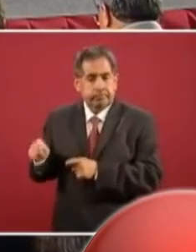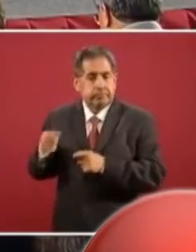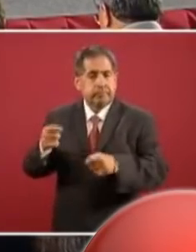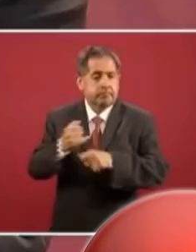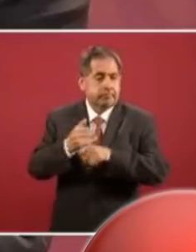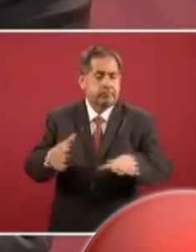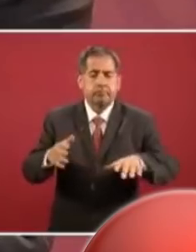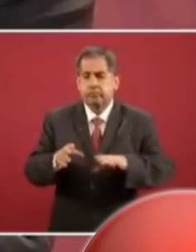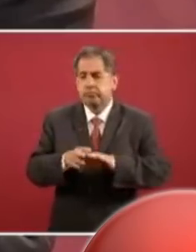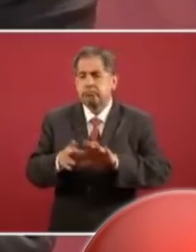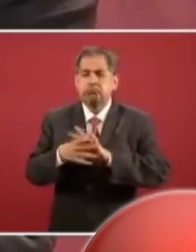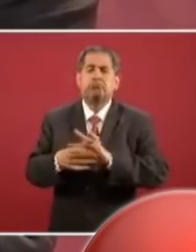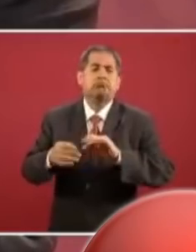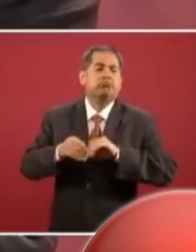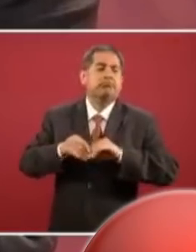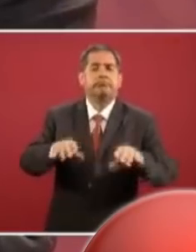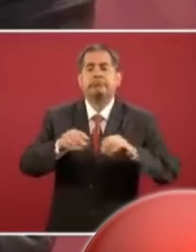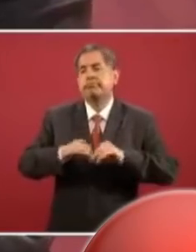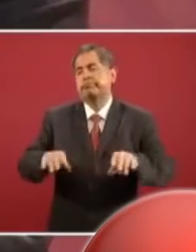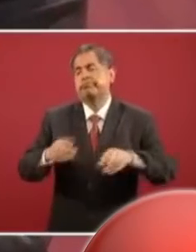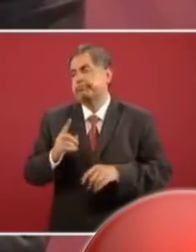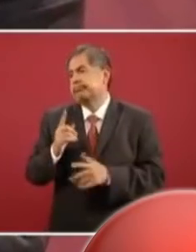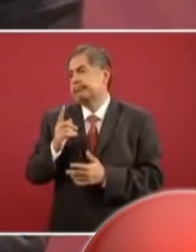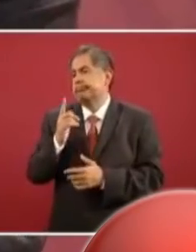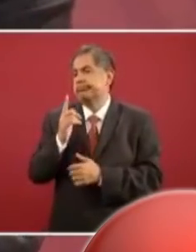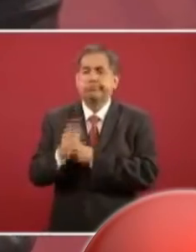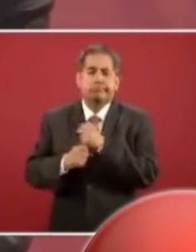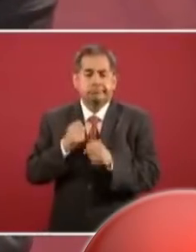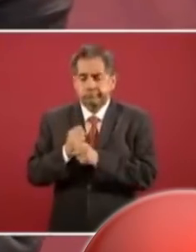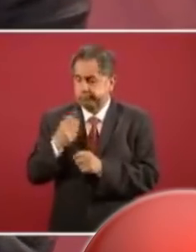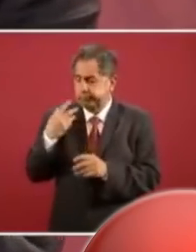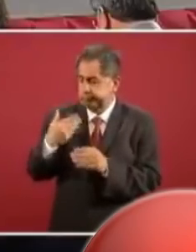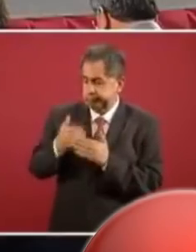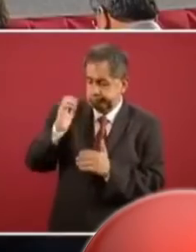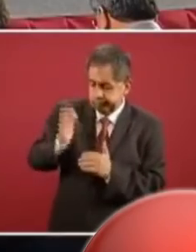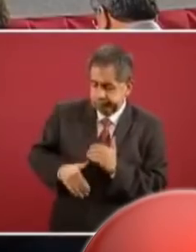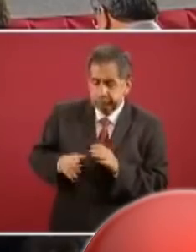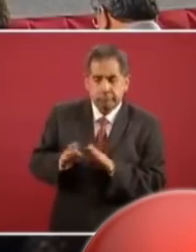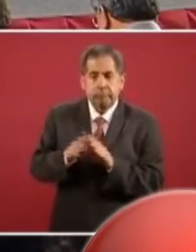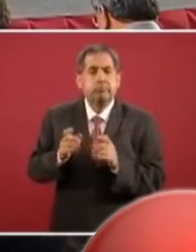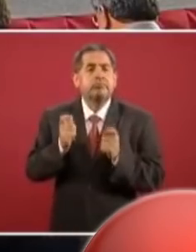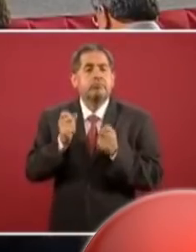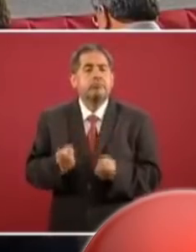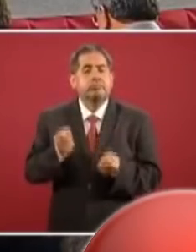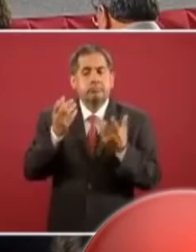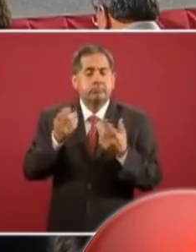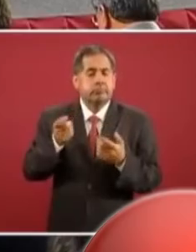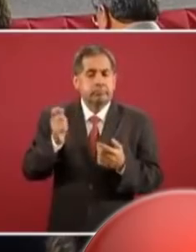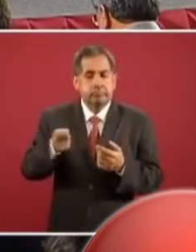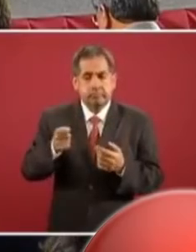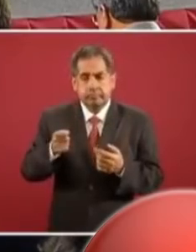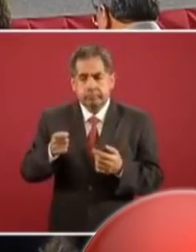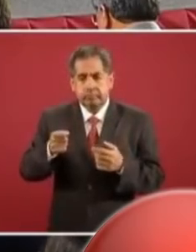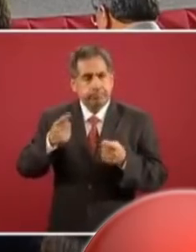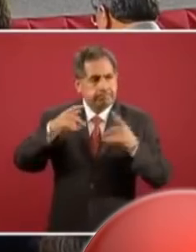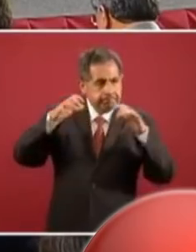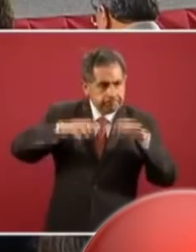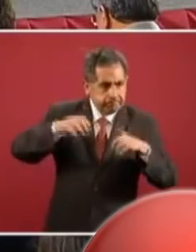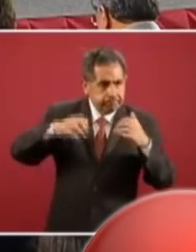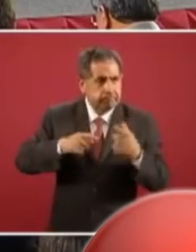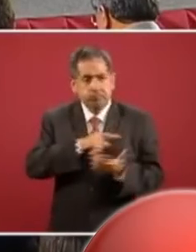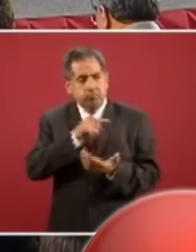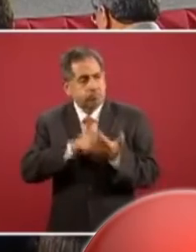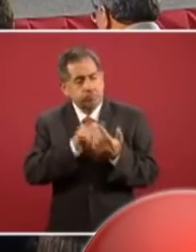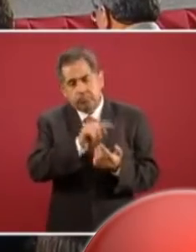cómo estamos terminando el año en cuanto a precipitación, es decir, en lluvias,